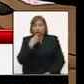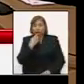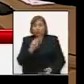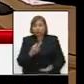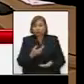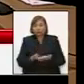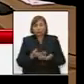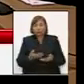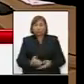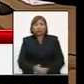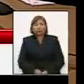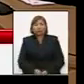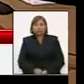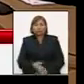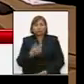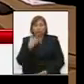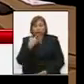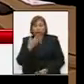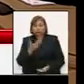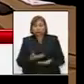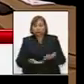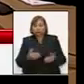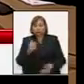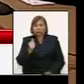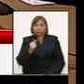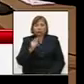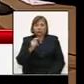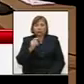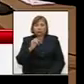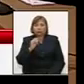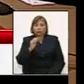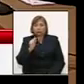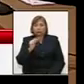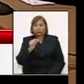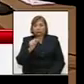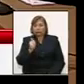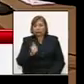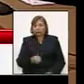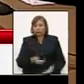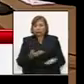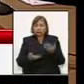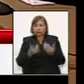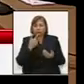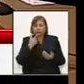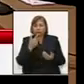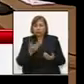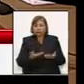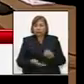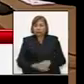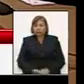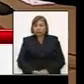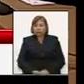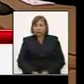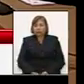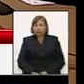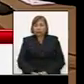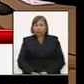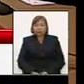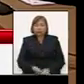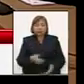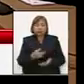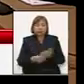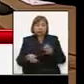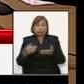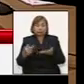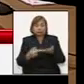la suboficial Giovanna Andrade Arteaga. Es el primer operativo en el que participaba y sobre esto se produjo un